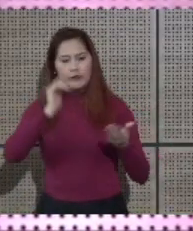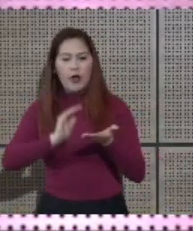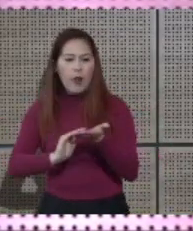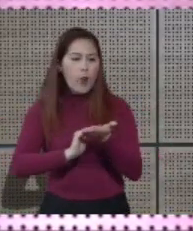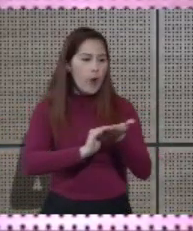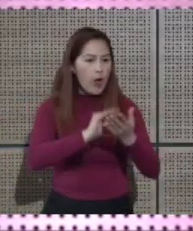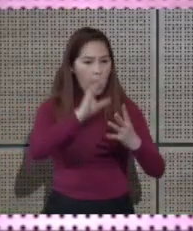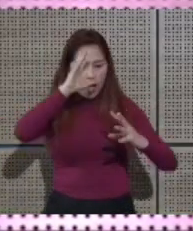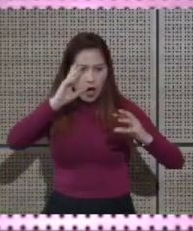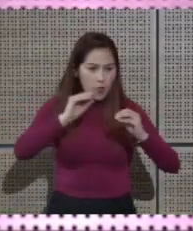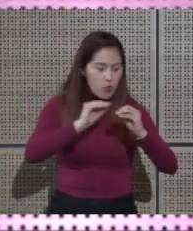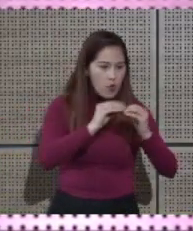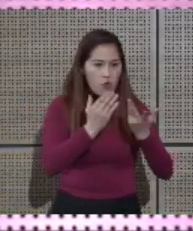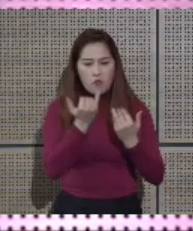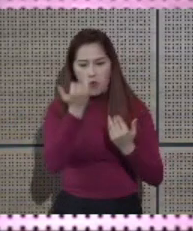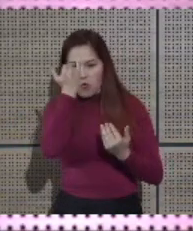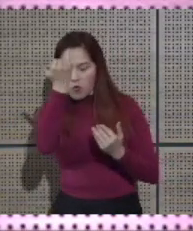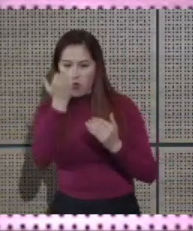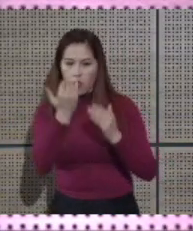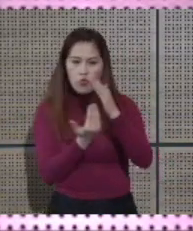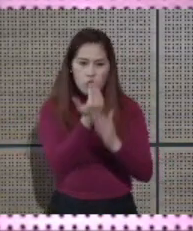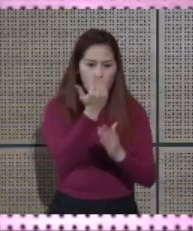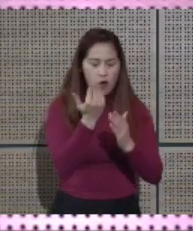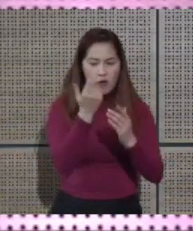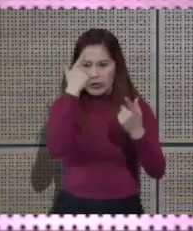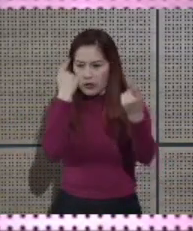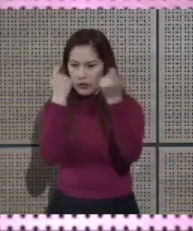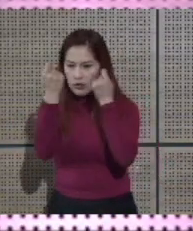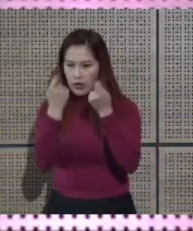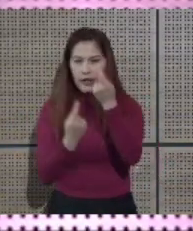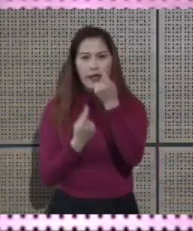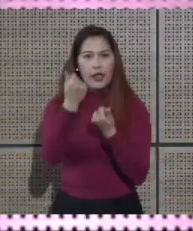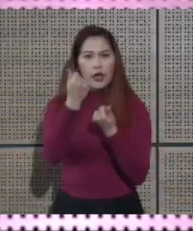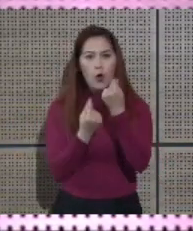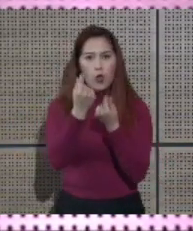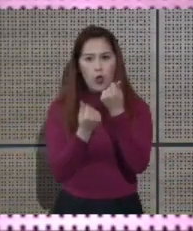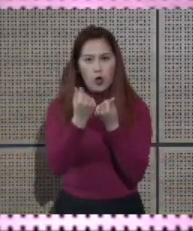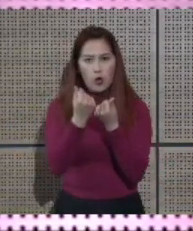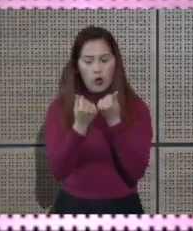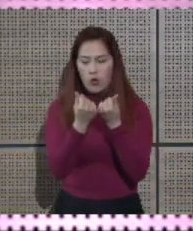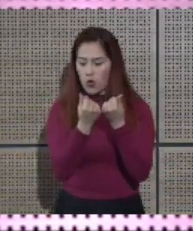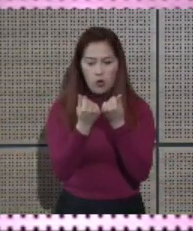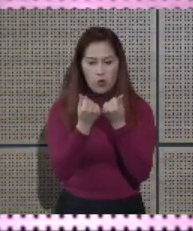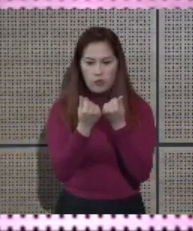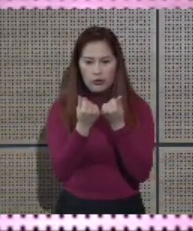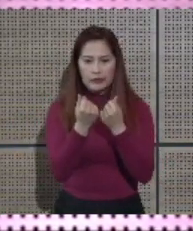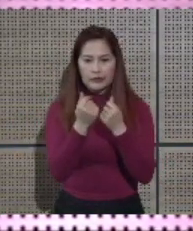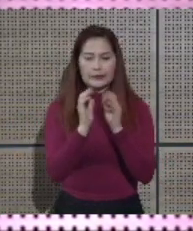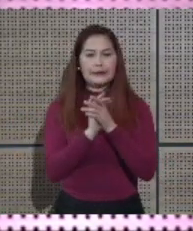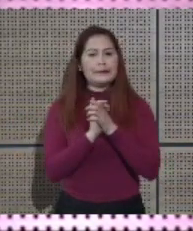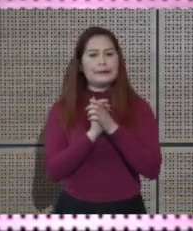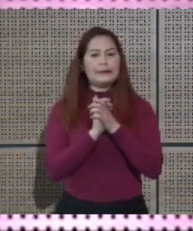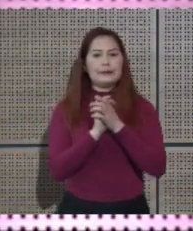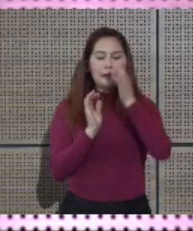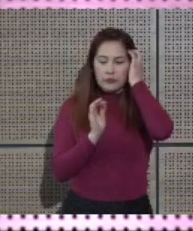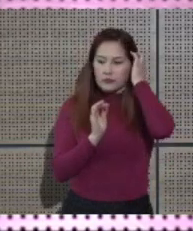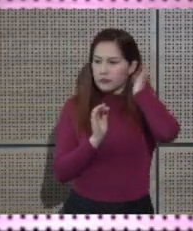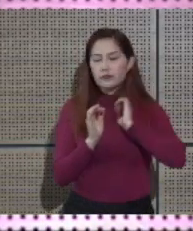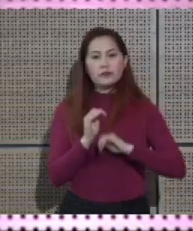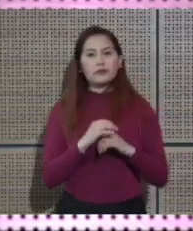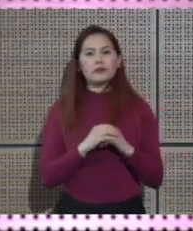un fuerte programa de estabilización económica, pero por otro lado dijeron, nosotros vamos a entrar en Europa.